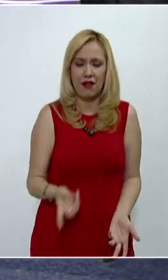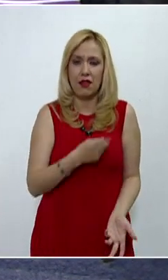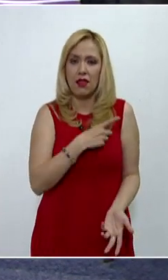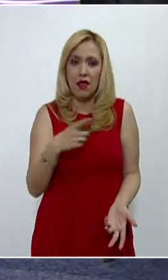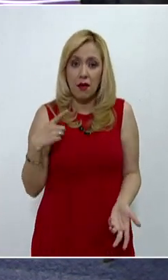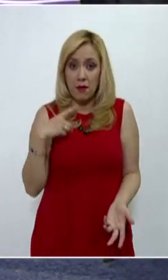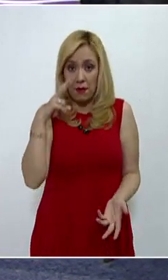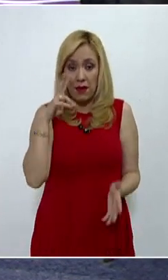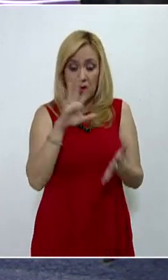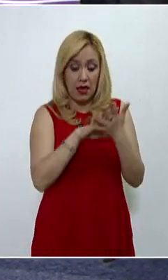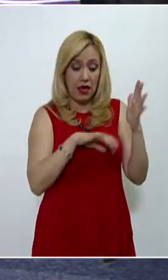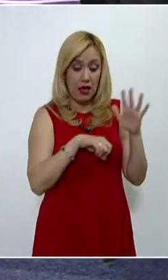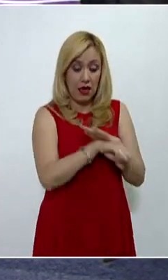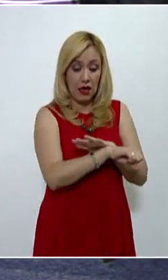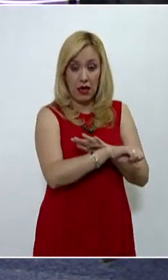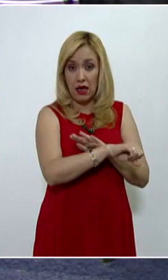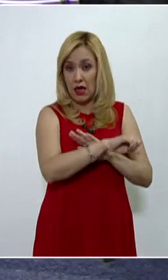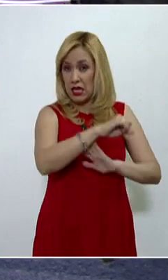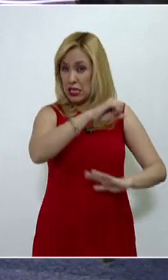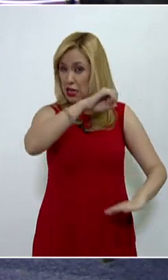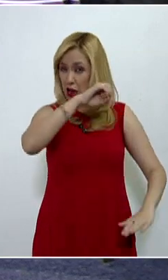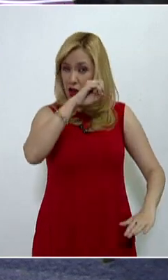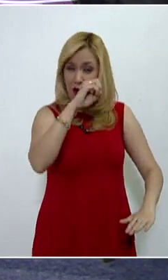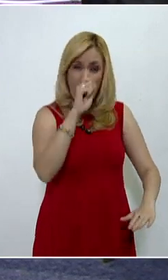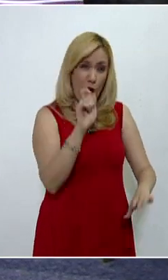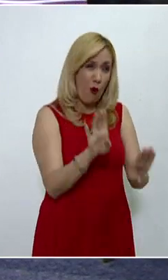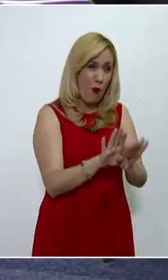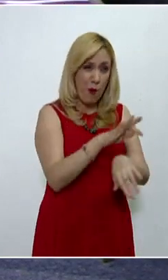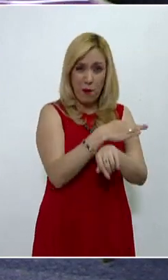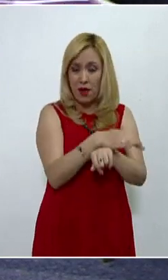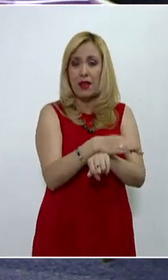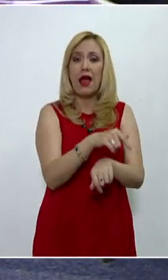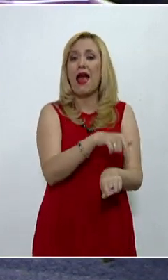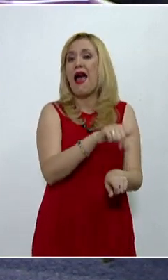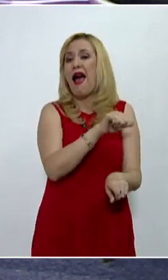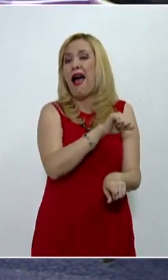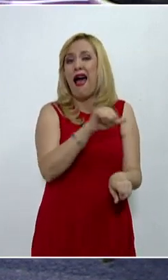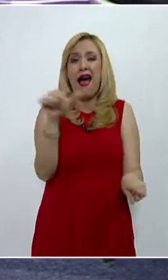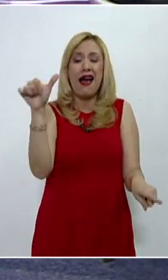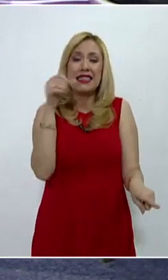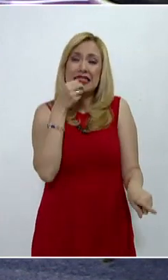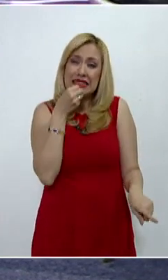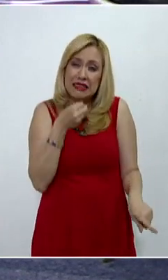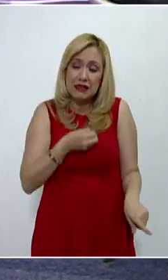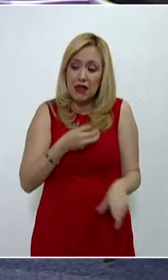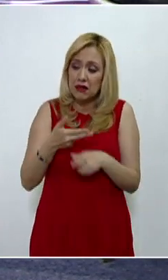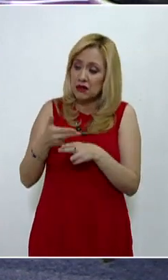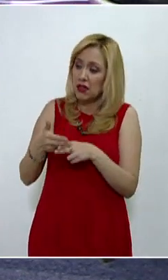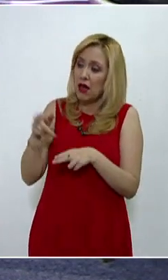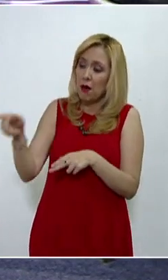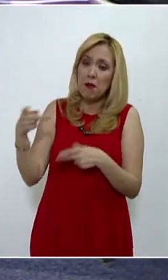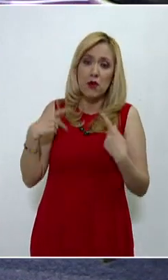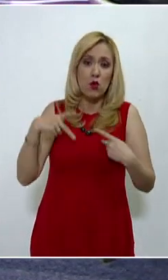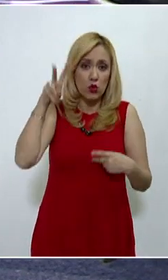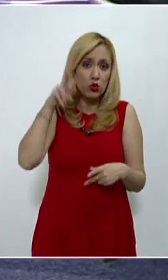es la prisión preventiva, como lo has dicho. Por supuesto, o sea, la responsabilidad de acreditar la pertinencia de la medida